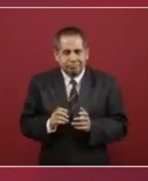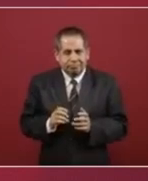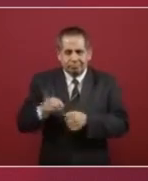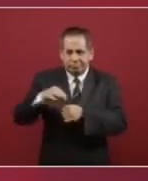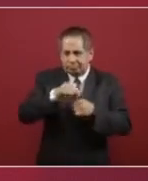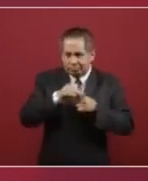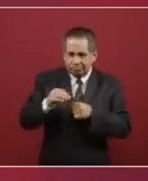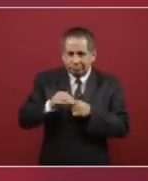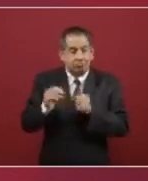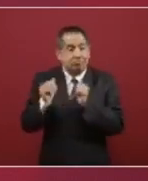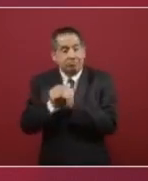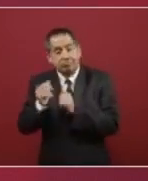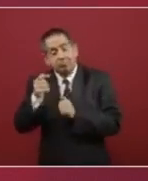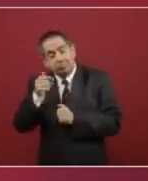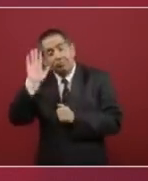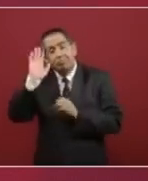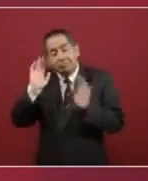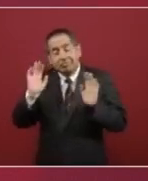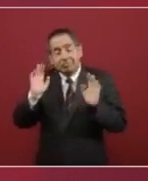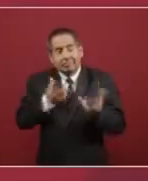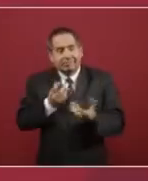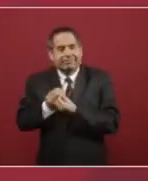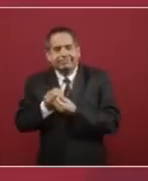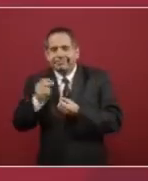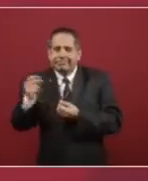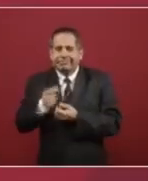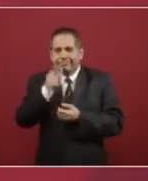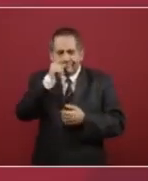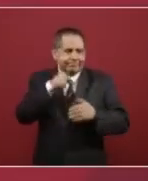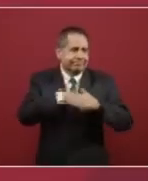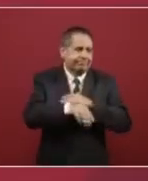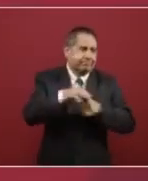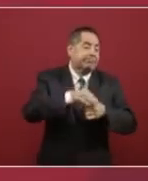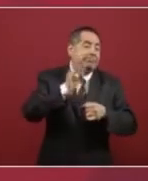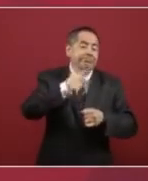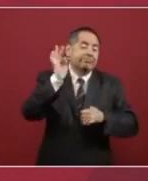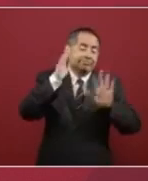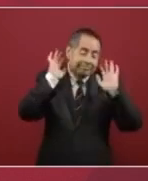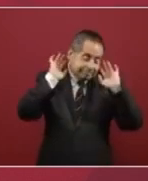votado seguramente, ¿no? Posiblemente, a lo mejor,